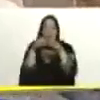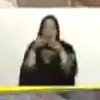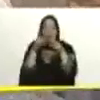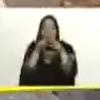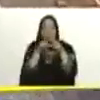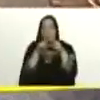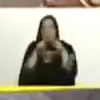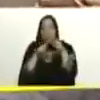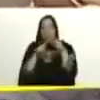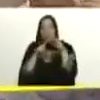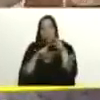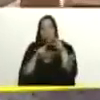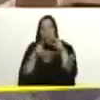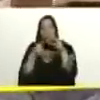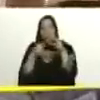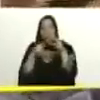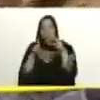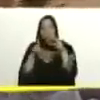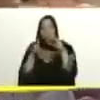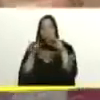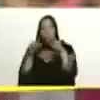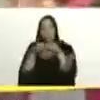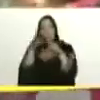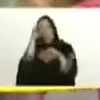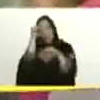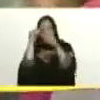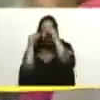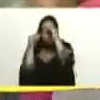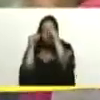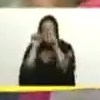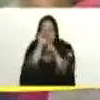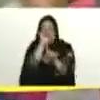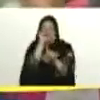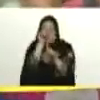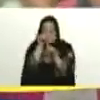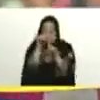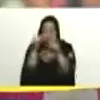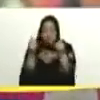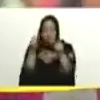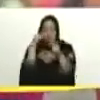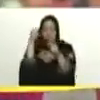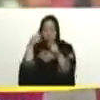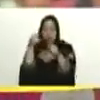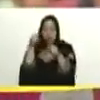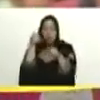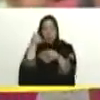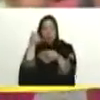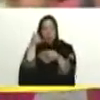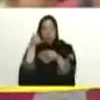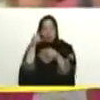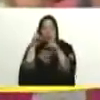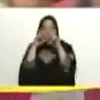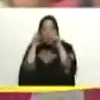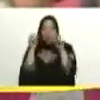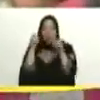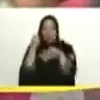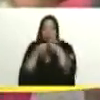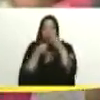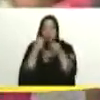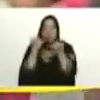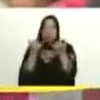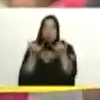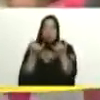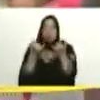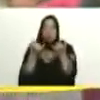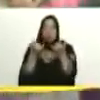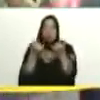cada PEDI, cada BPEDI va a aprender a apuntar en vivo con un teléfono inteligente. En ese camino estamos. Más nada,